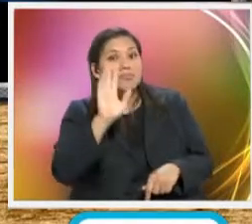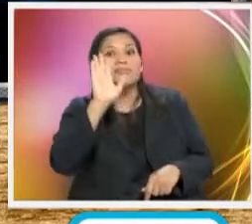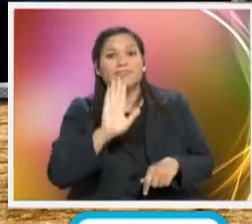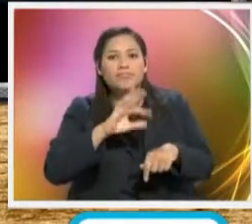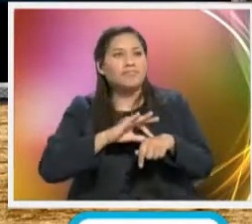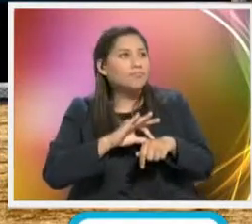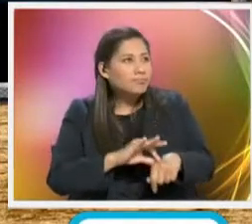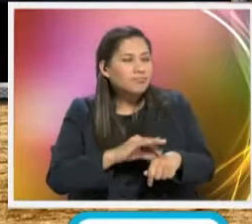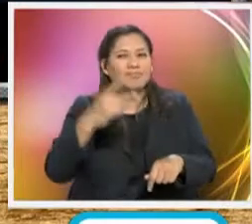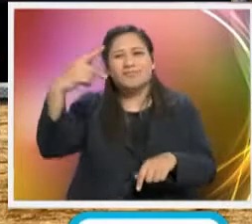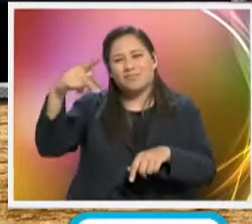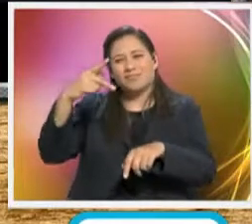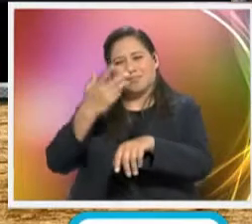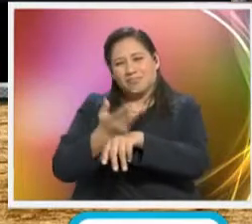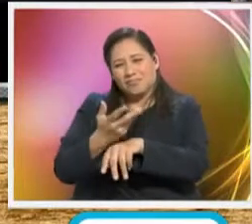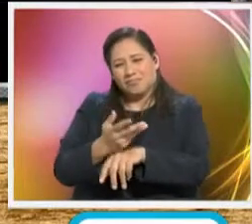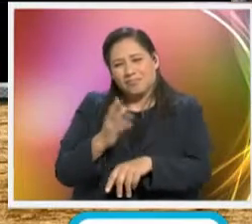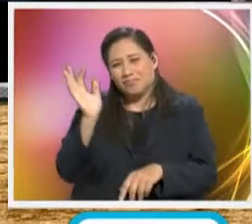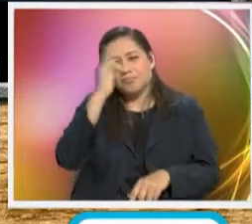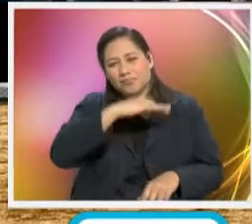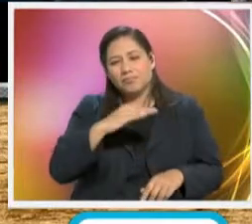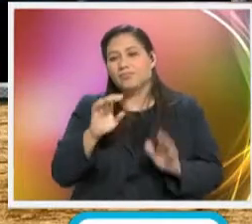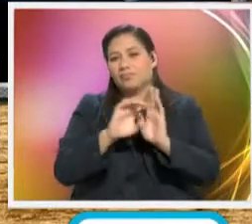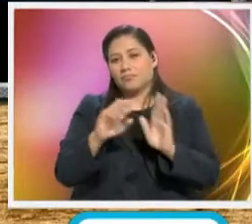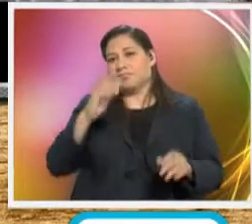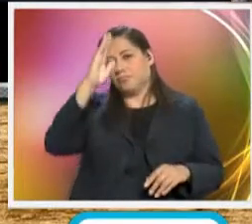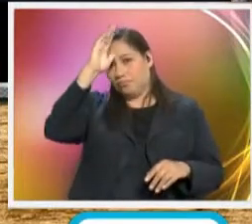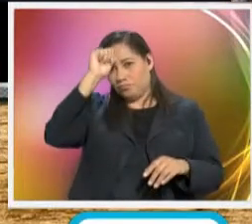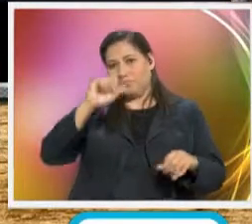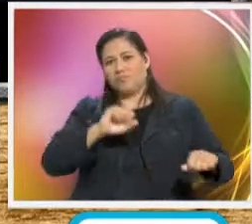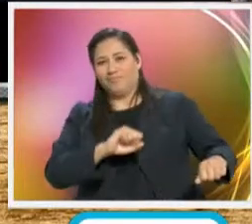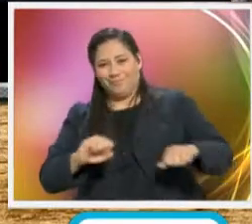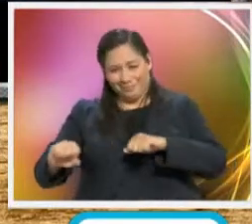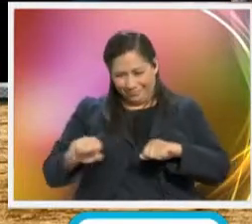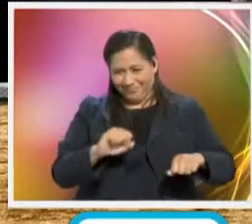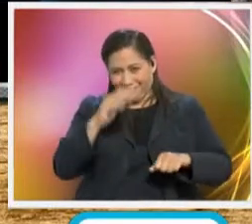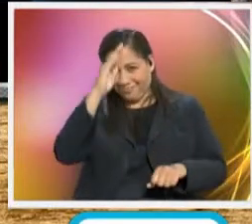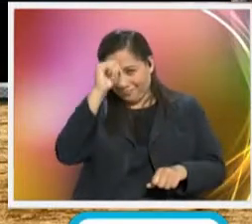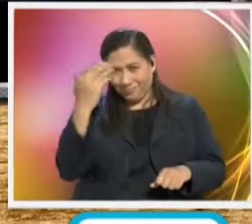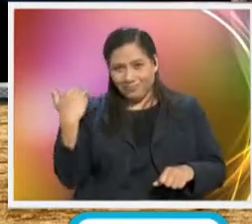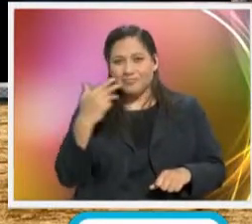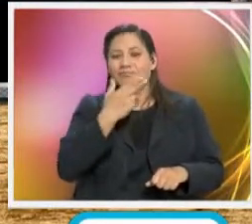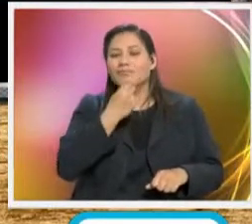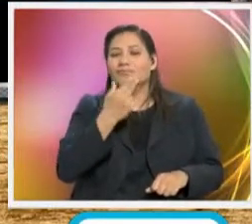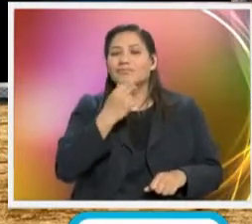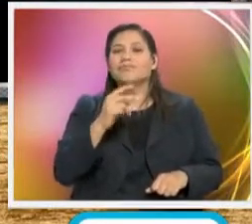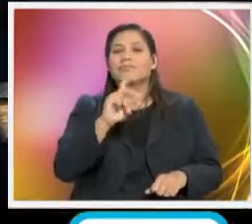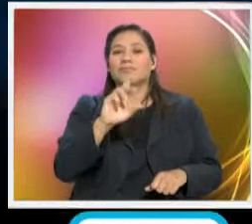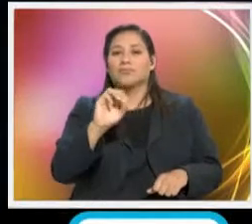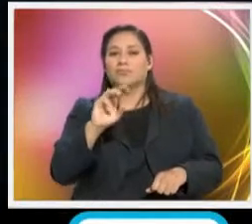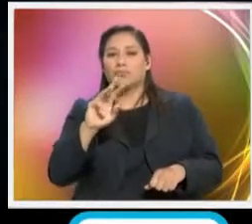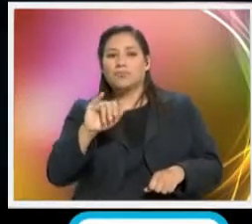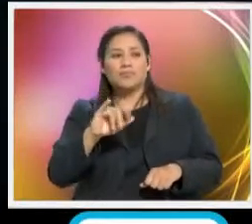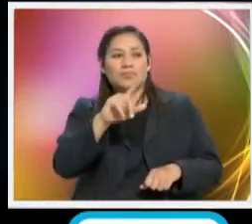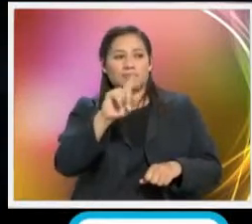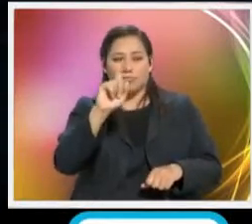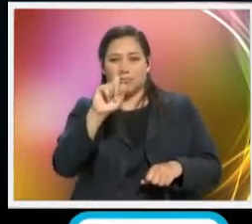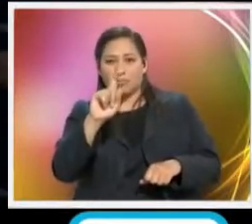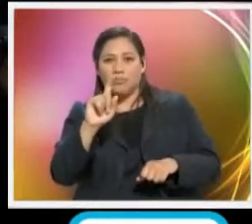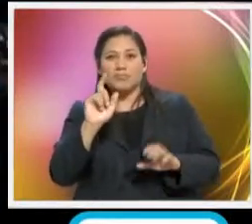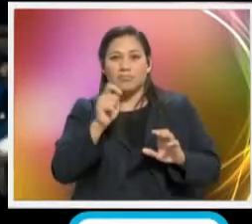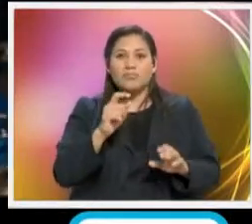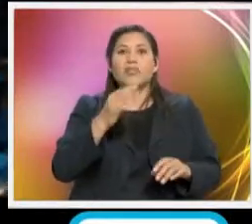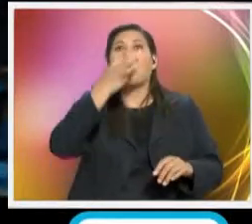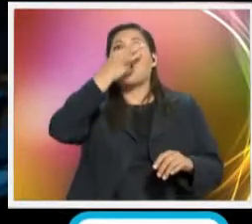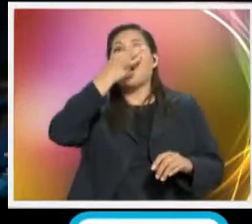que las norteamericanas. Me acuerdo, por ejemplo, El Terremoto, ¿no? Ahora con Dwayne Johnson, una escena acuática donde Dwayne Johnson aguanta